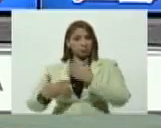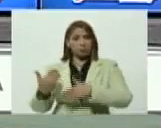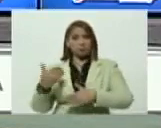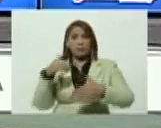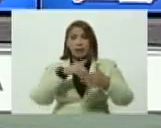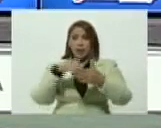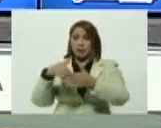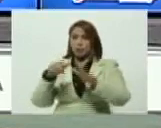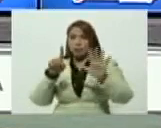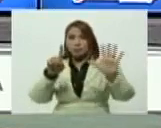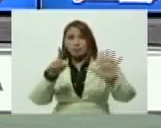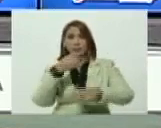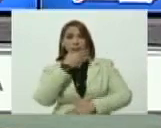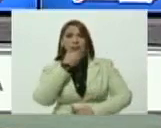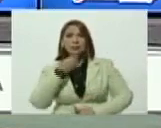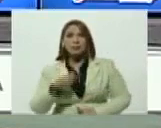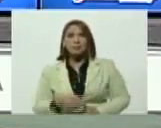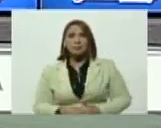6 de diciembre,